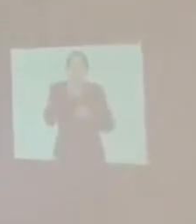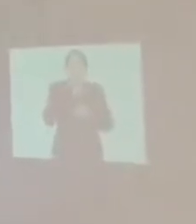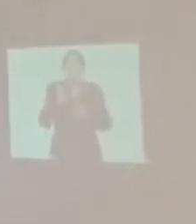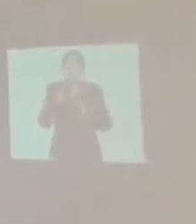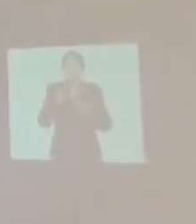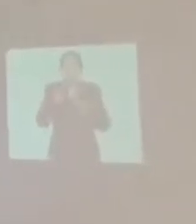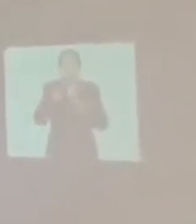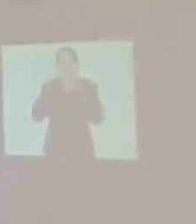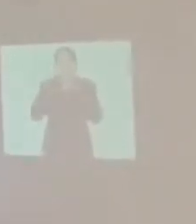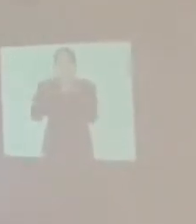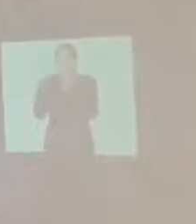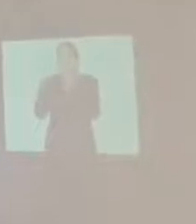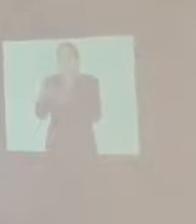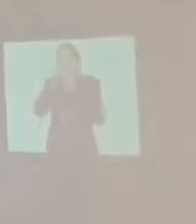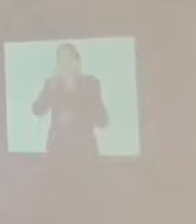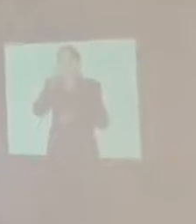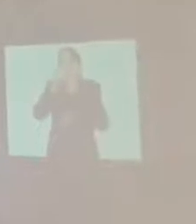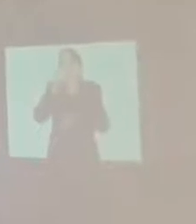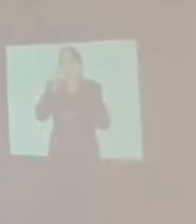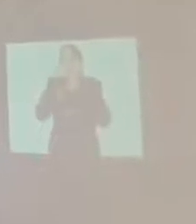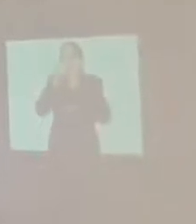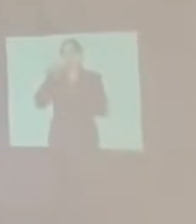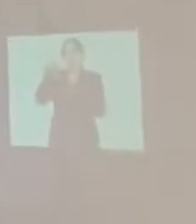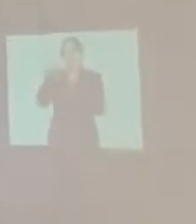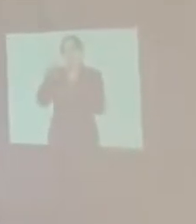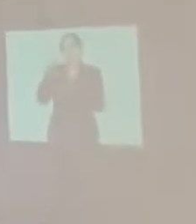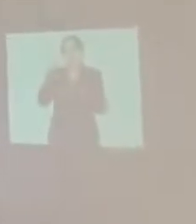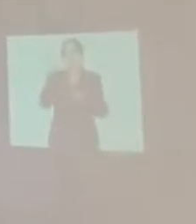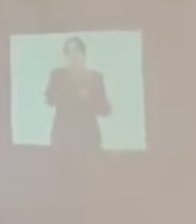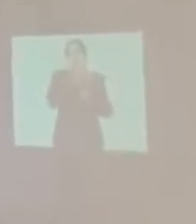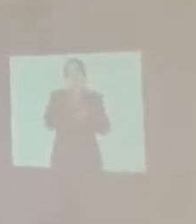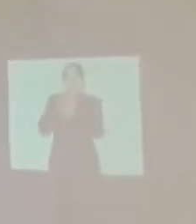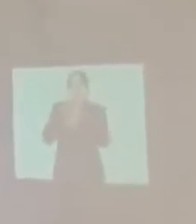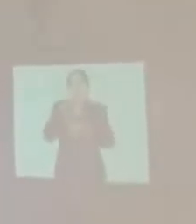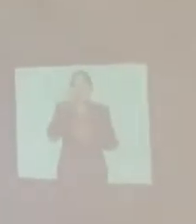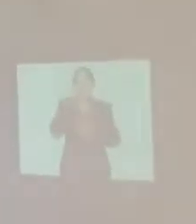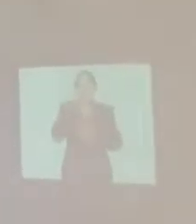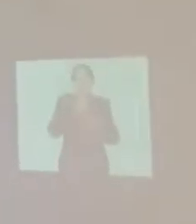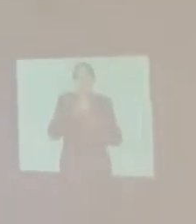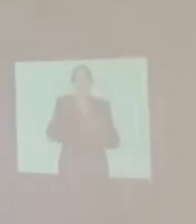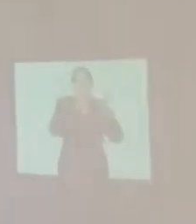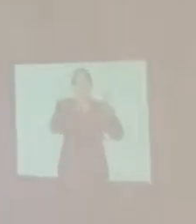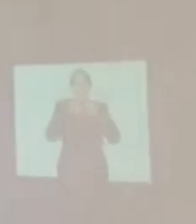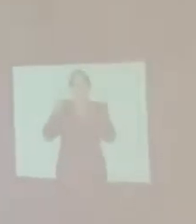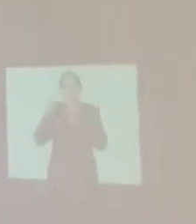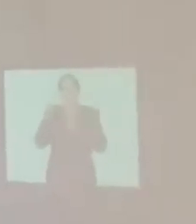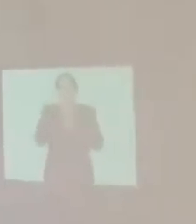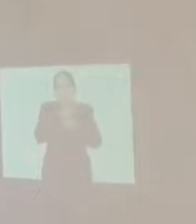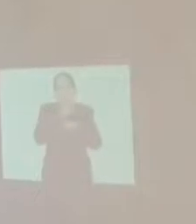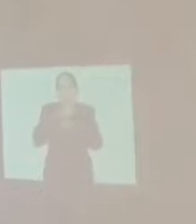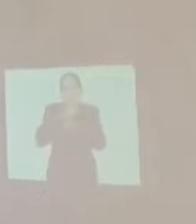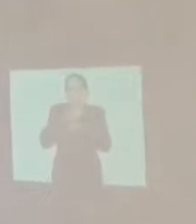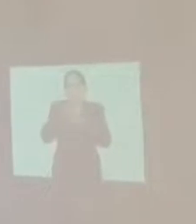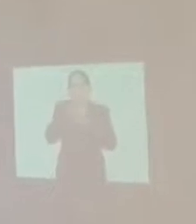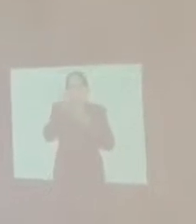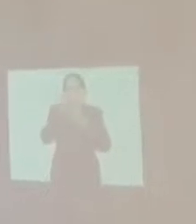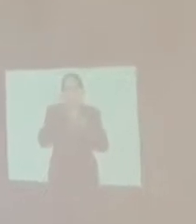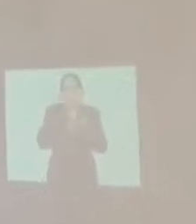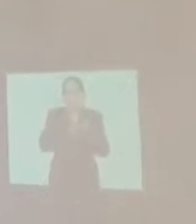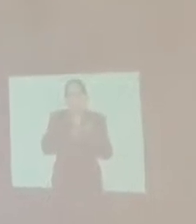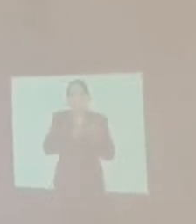reciben directamente los recursos para el mantenimiento de los planteles educativos. El programa fue retomado por